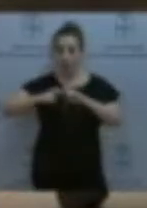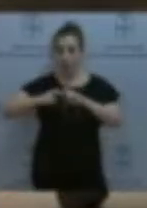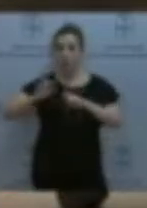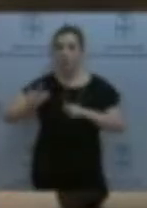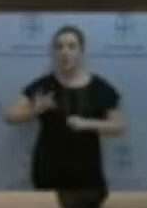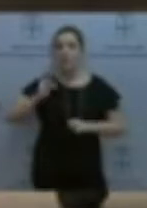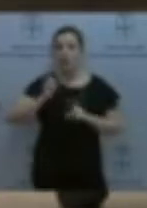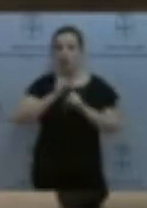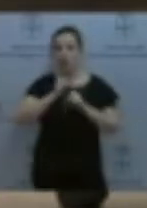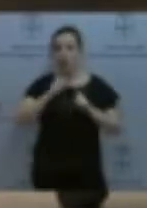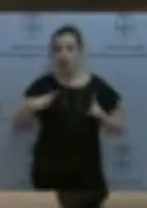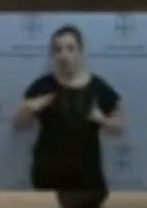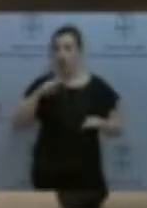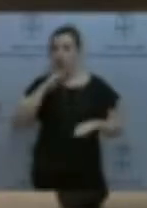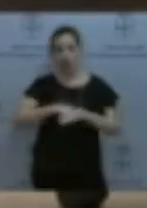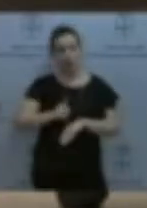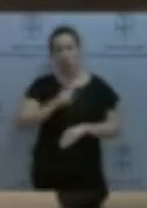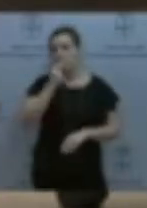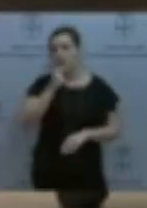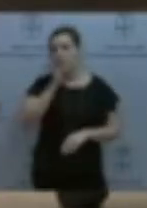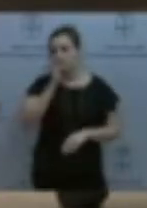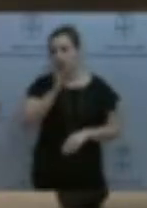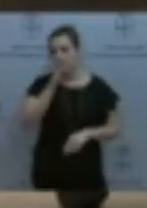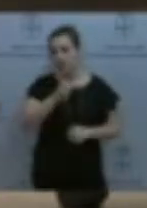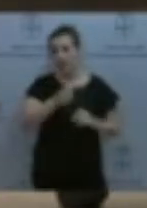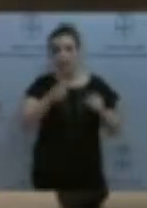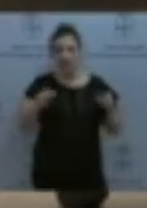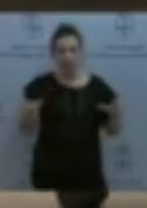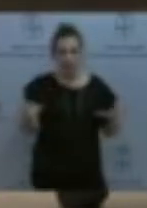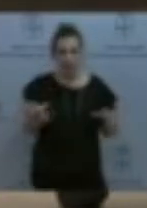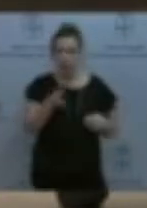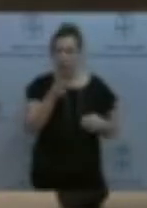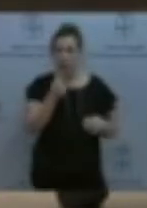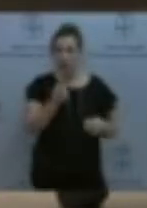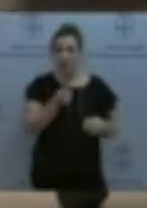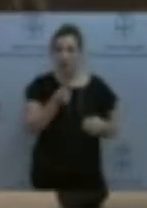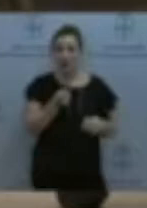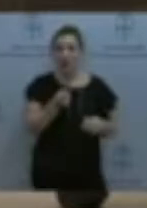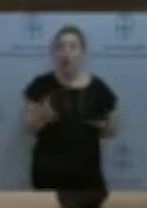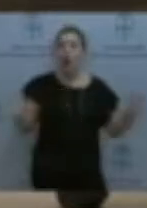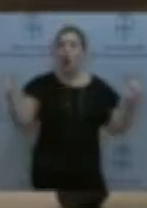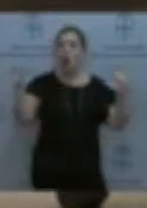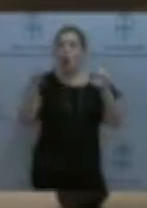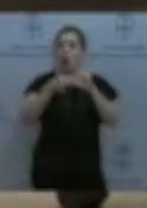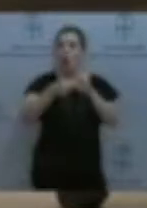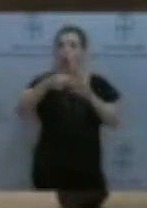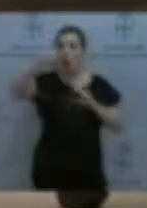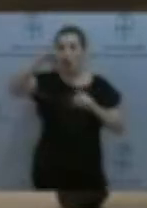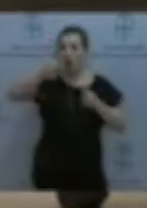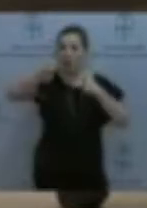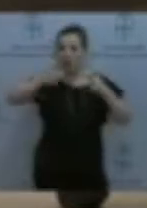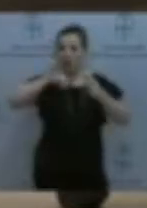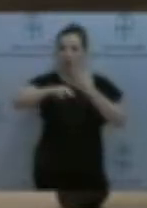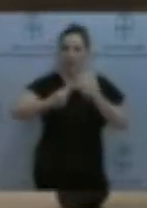de la liberalización, que se nos decía que nos iba a unificar el mercado, que iba a ser más transparente 30 años después. Y 2.000 y pico páginas que tiene el